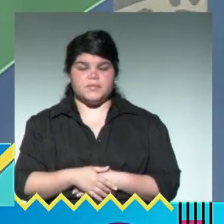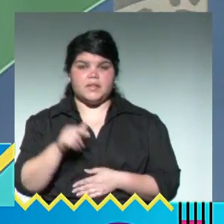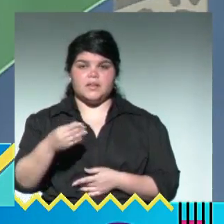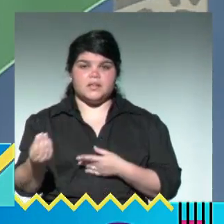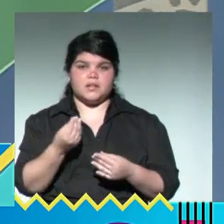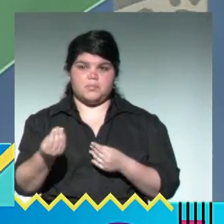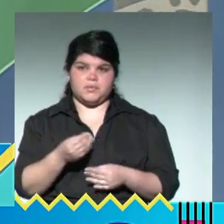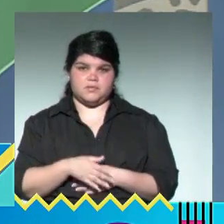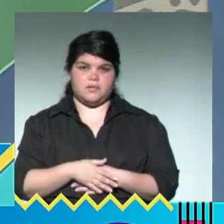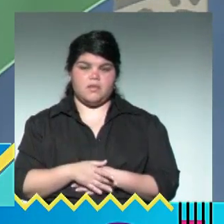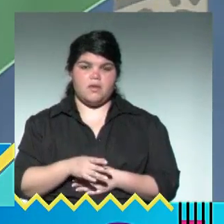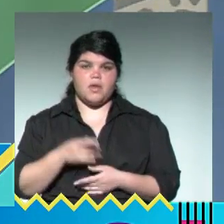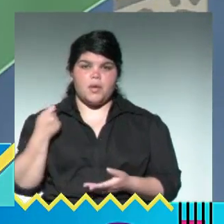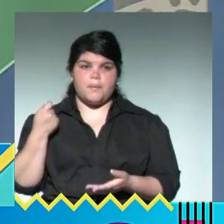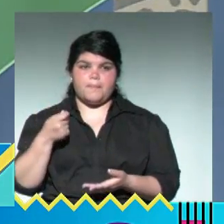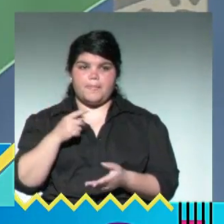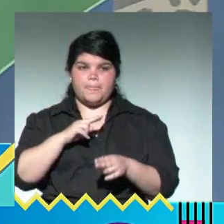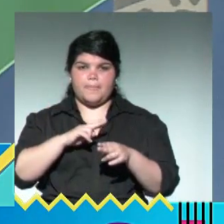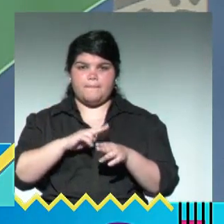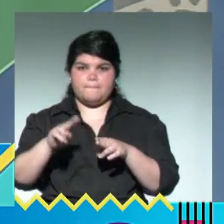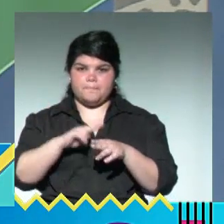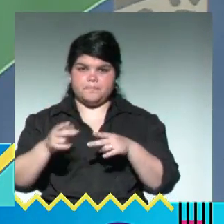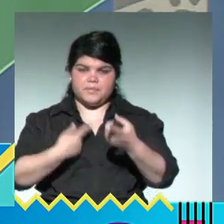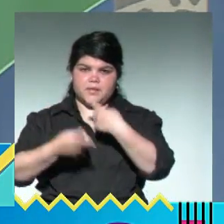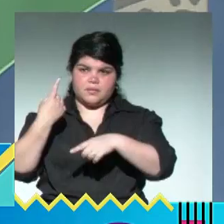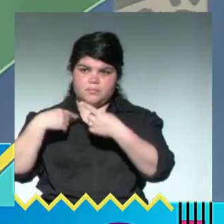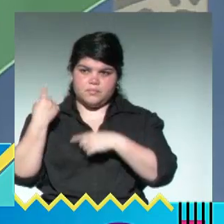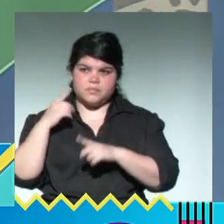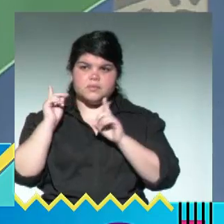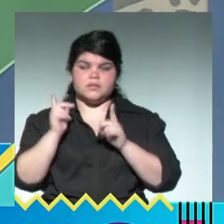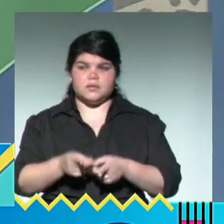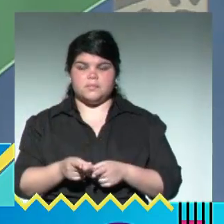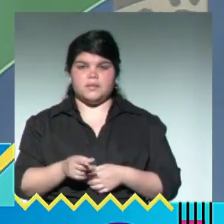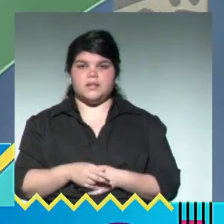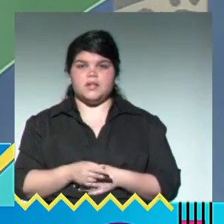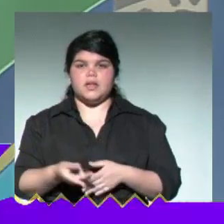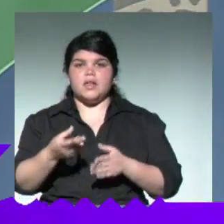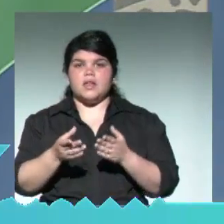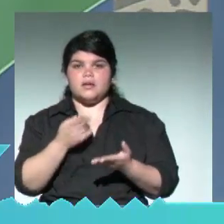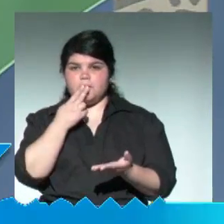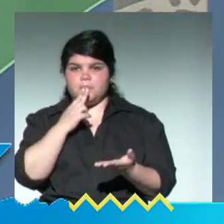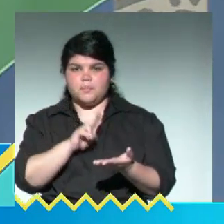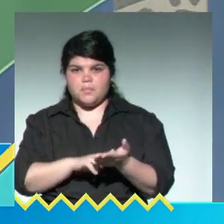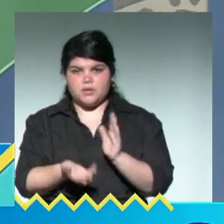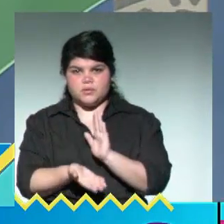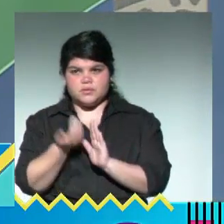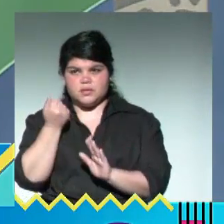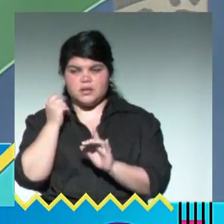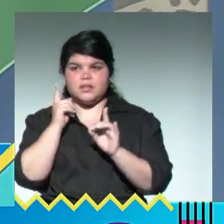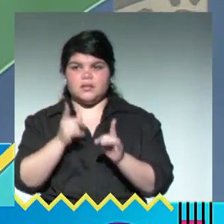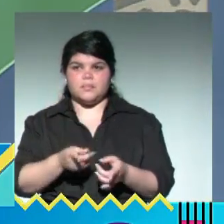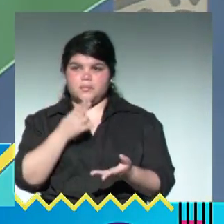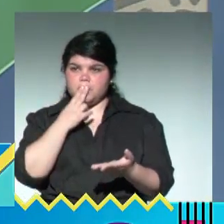reparación histórica, metió quita de retenciones, como decía él. Entre reparación histórica y quita de